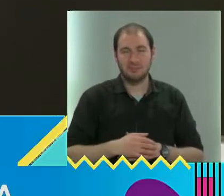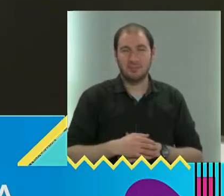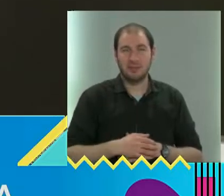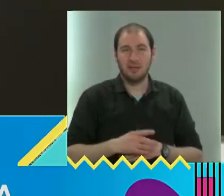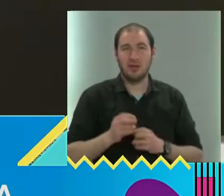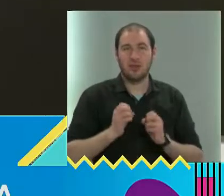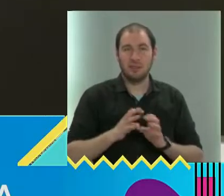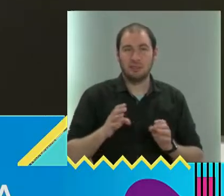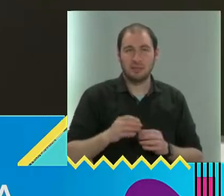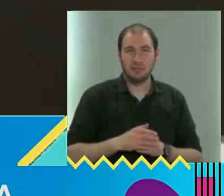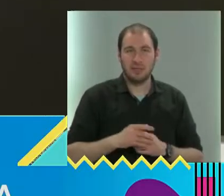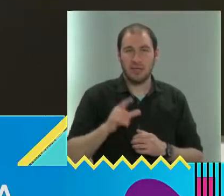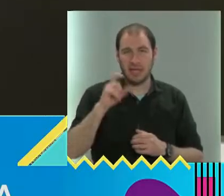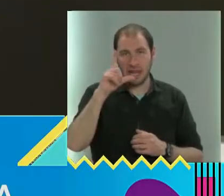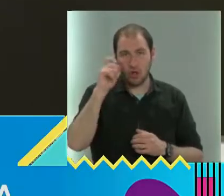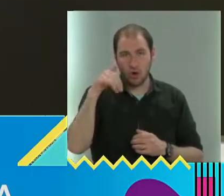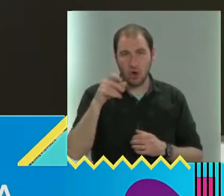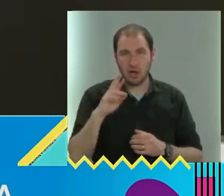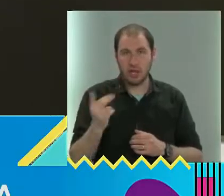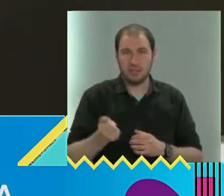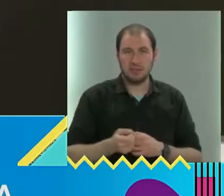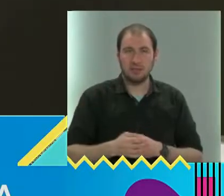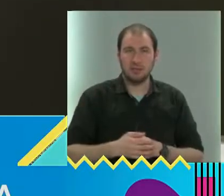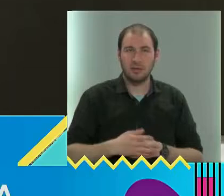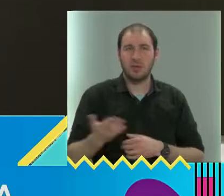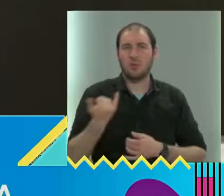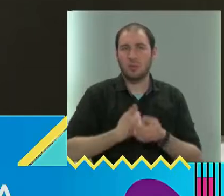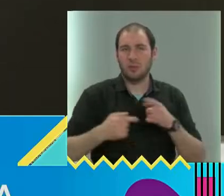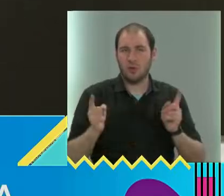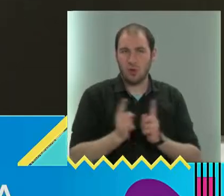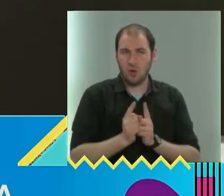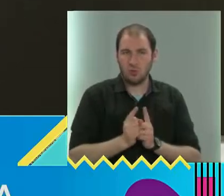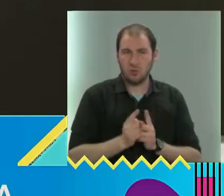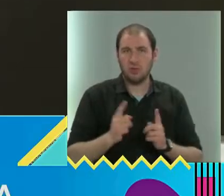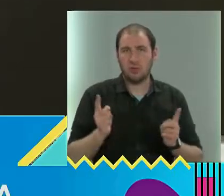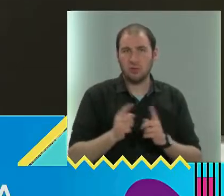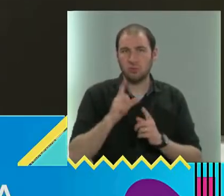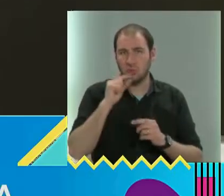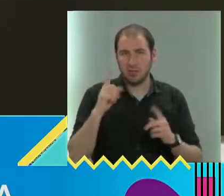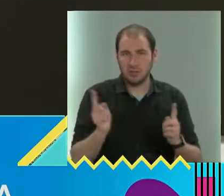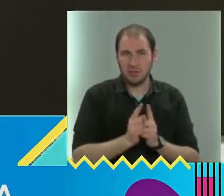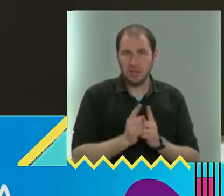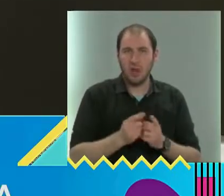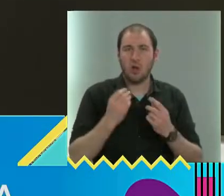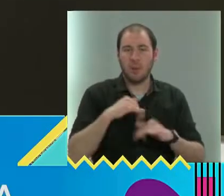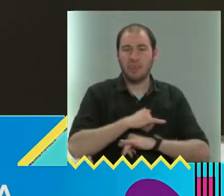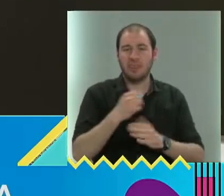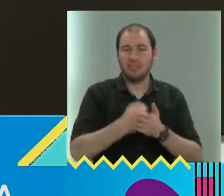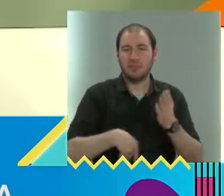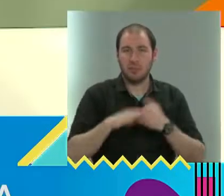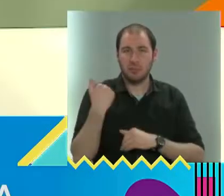vamos a empezar con Leonora. Contanos a modo breve, a modo de tweet, ¿cuál es el desafío